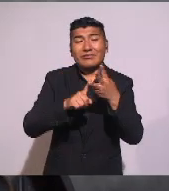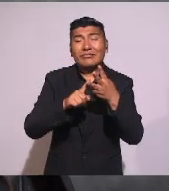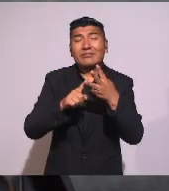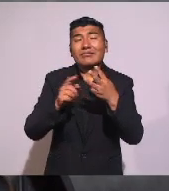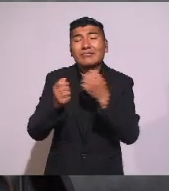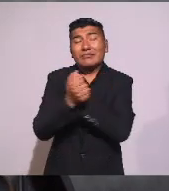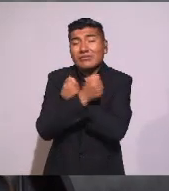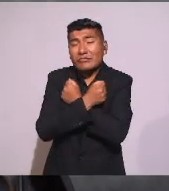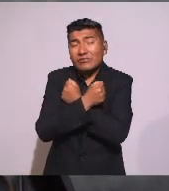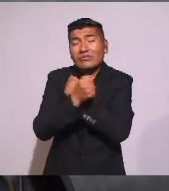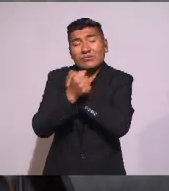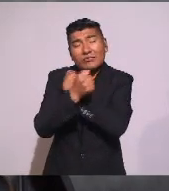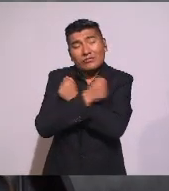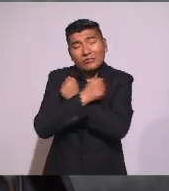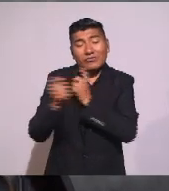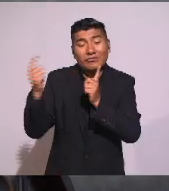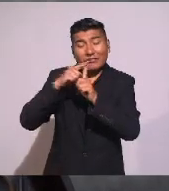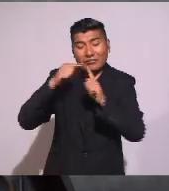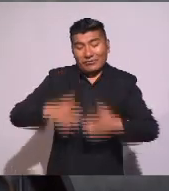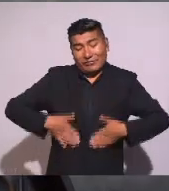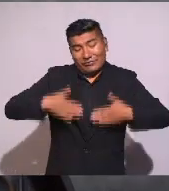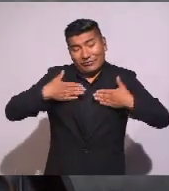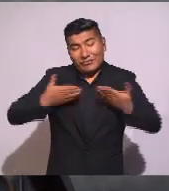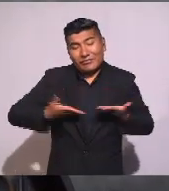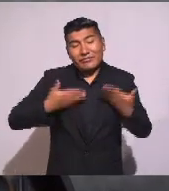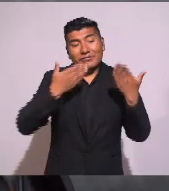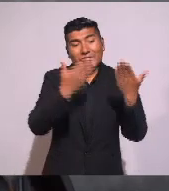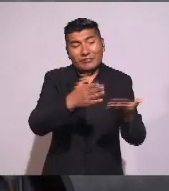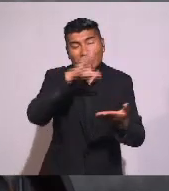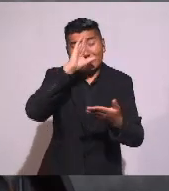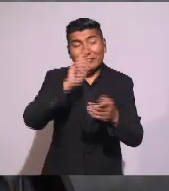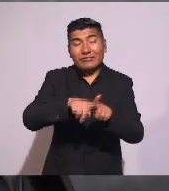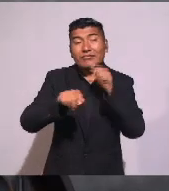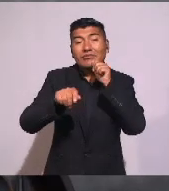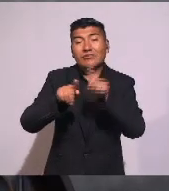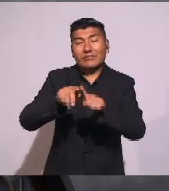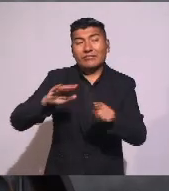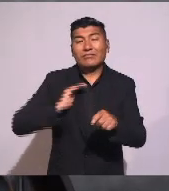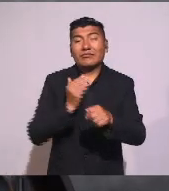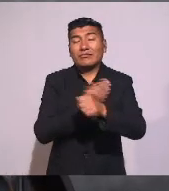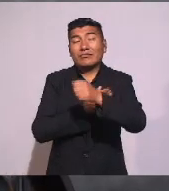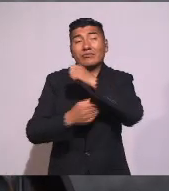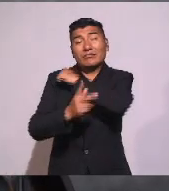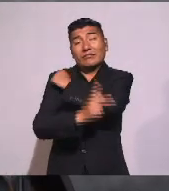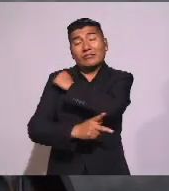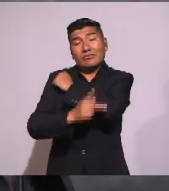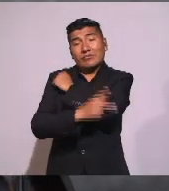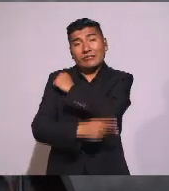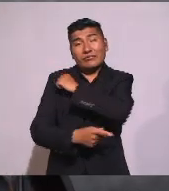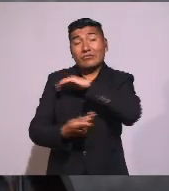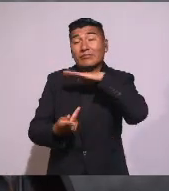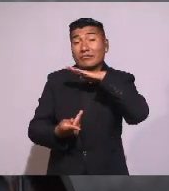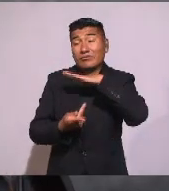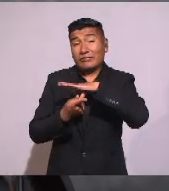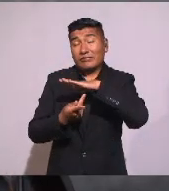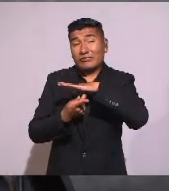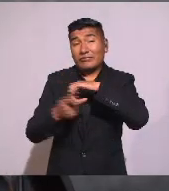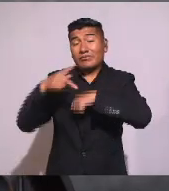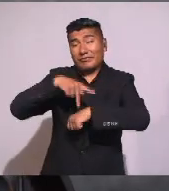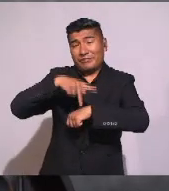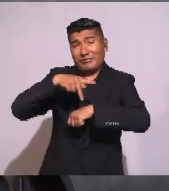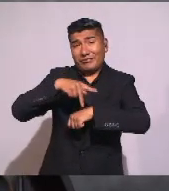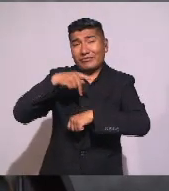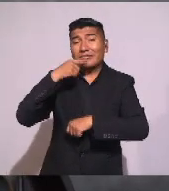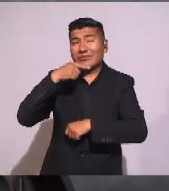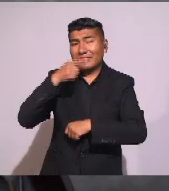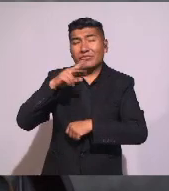con el amor hasta dar la vida para los hermanos y nuestro país san pablo nos dice no te